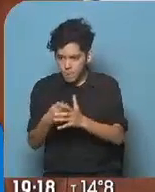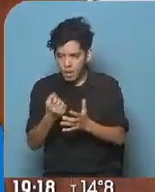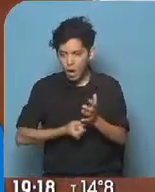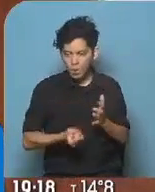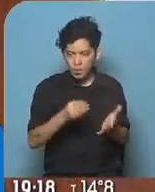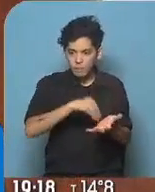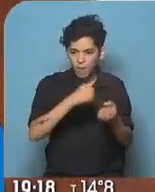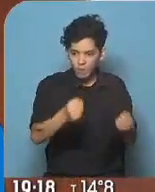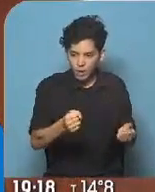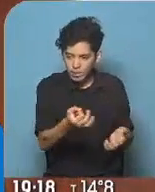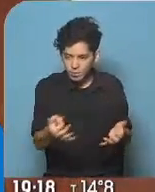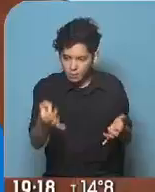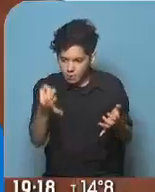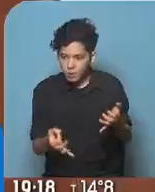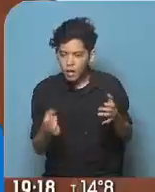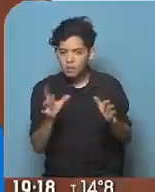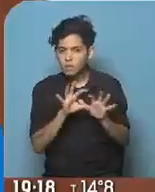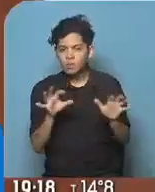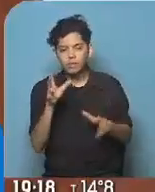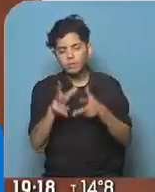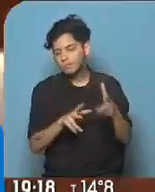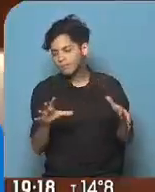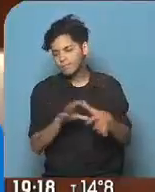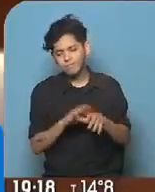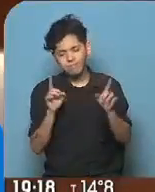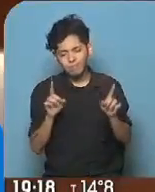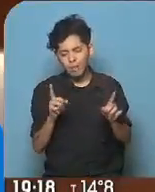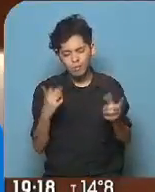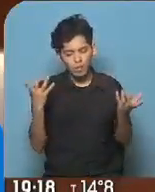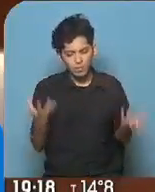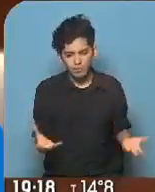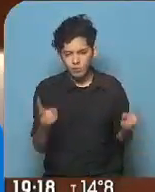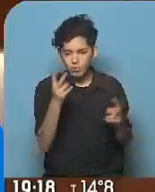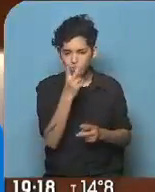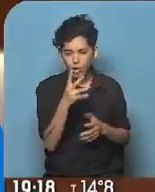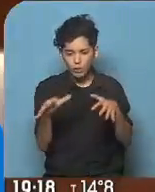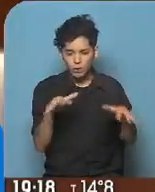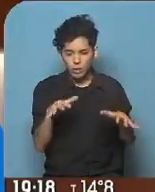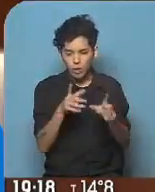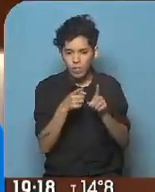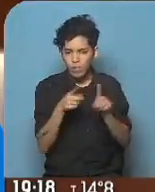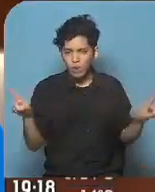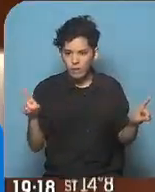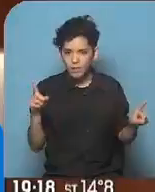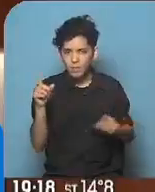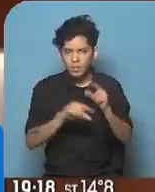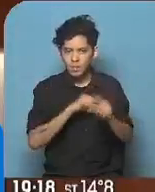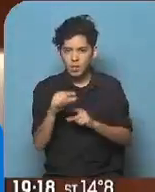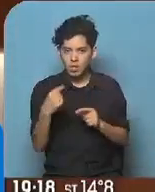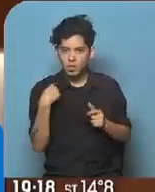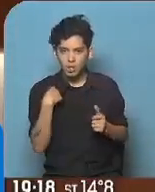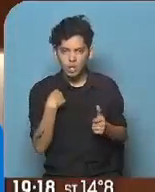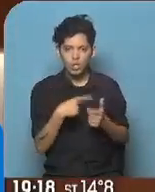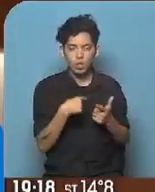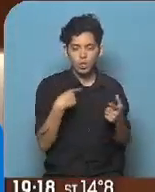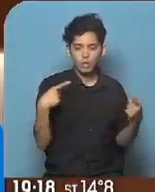más poderoso que lo que se ha registrado totalmente paradójico de hecho digo él es como una escuchar hablar de cuidado al ismo a ver sus ojos gradualismo